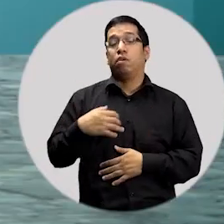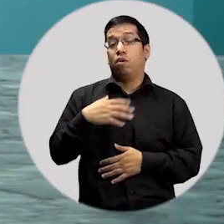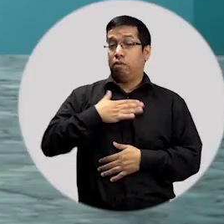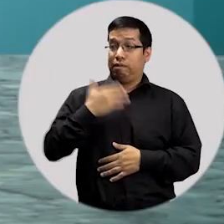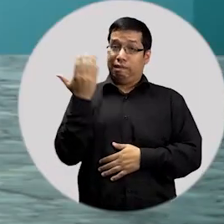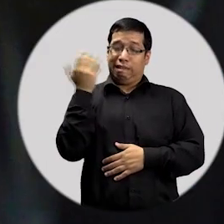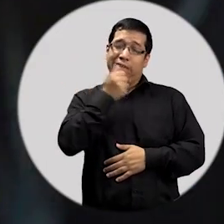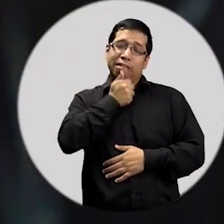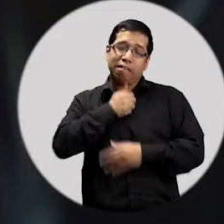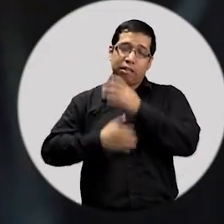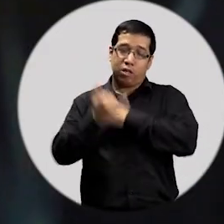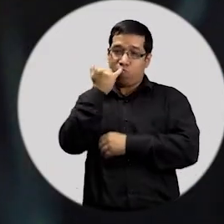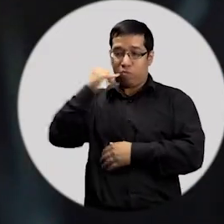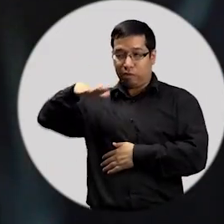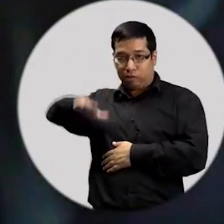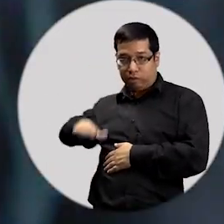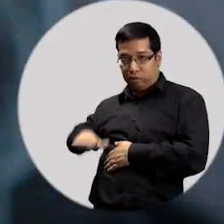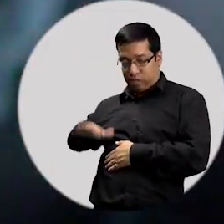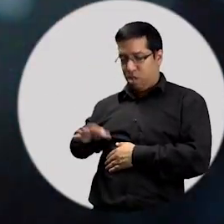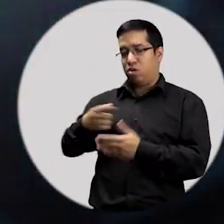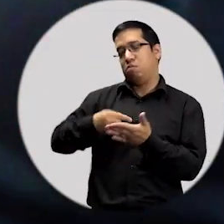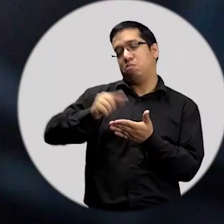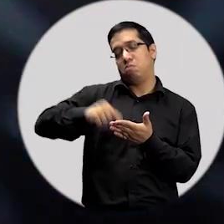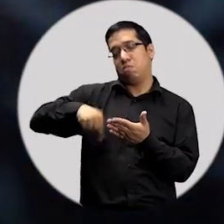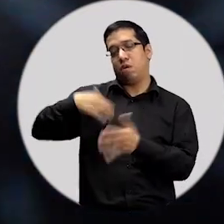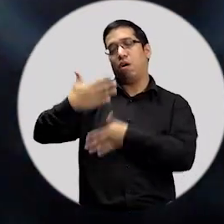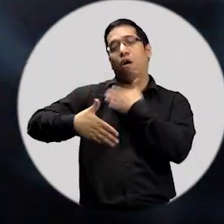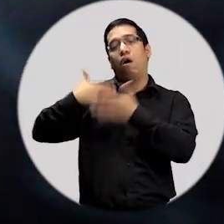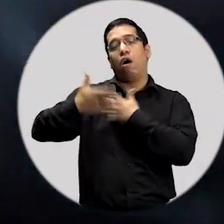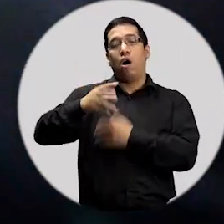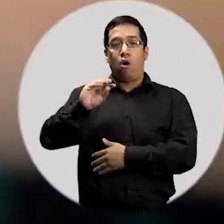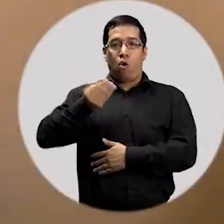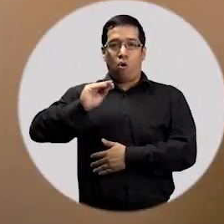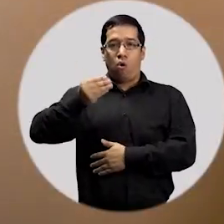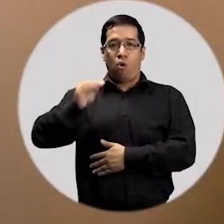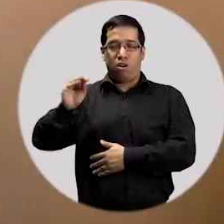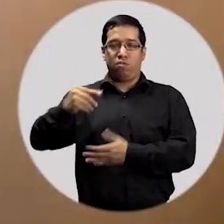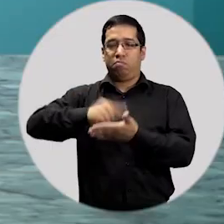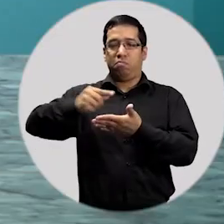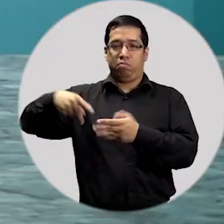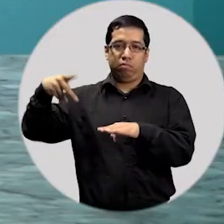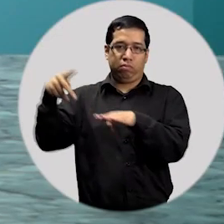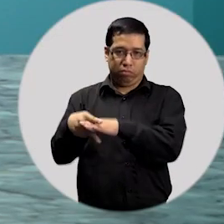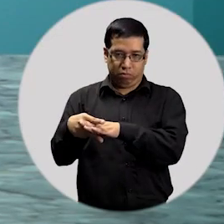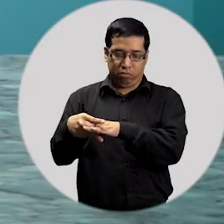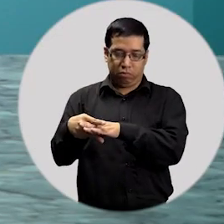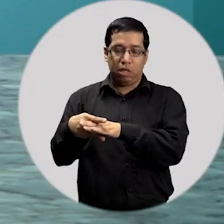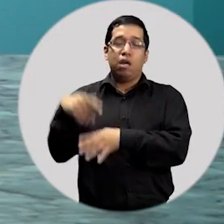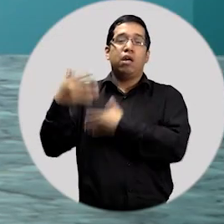Tengo un trabajo aparte y también como un emprendimiento en sí. Mi idea en un futuro es poder